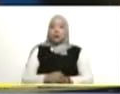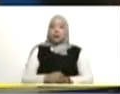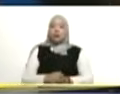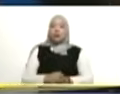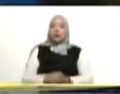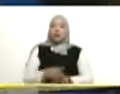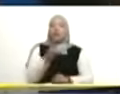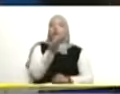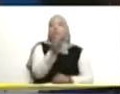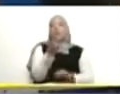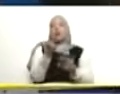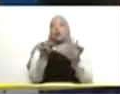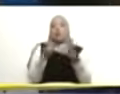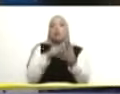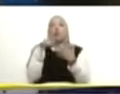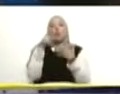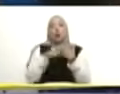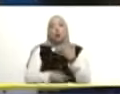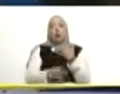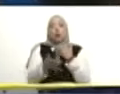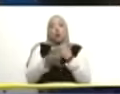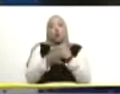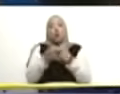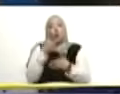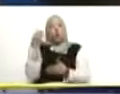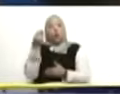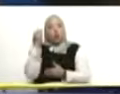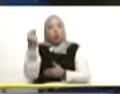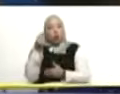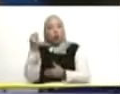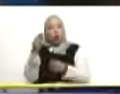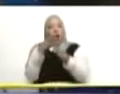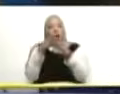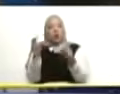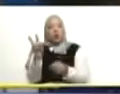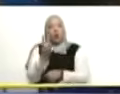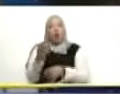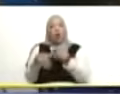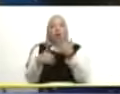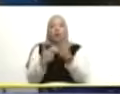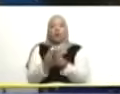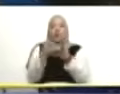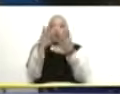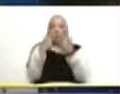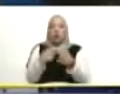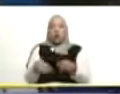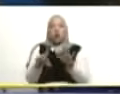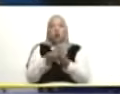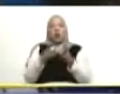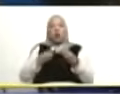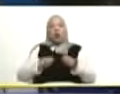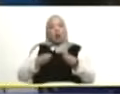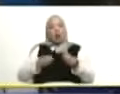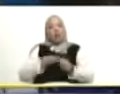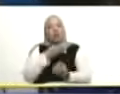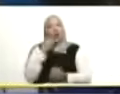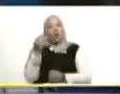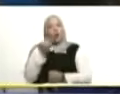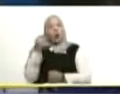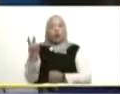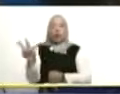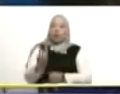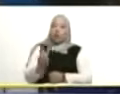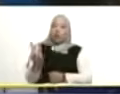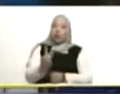26 programas directos a la juventud en todos los ámbitos de la vida de la juventud